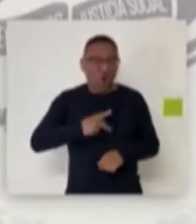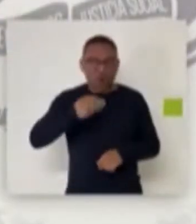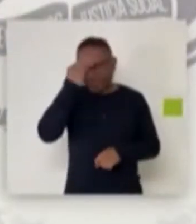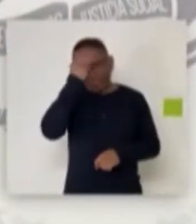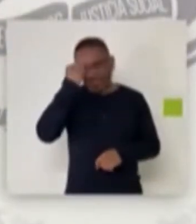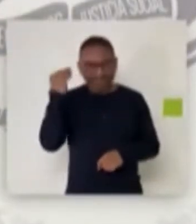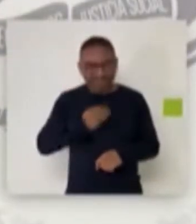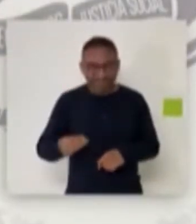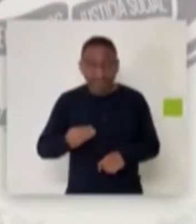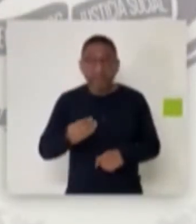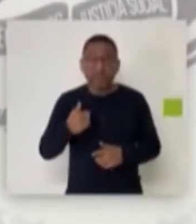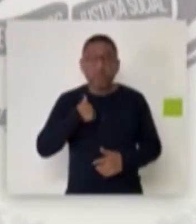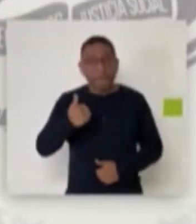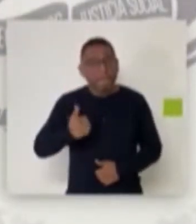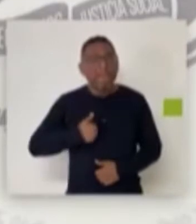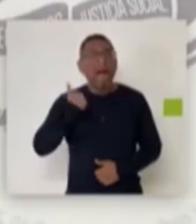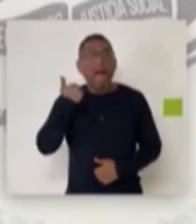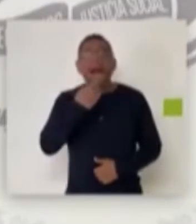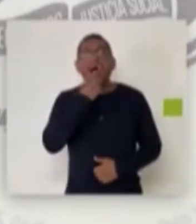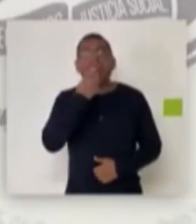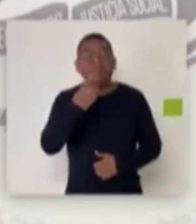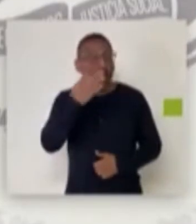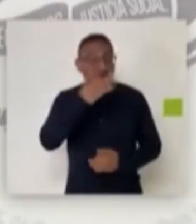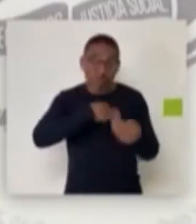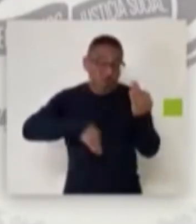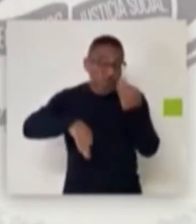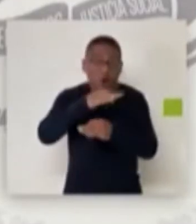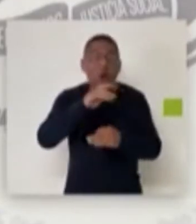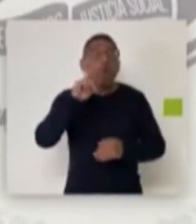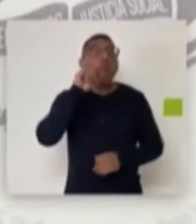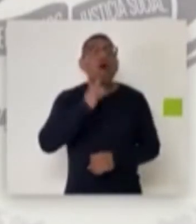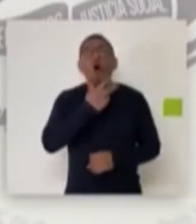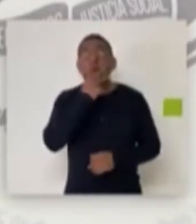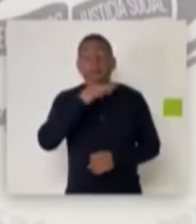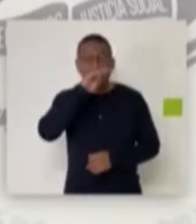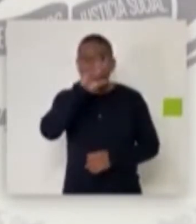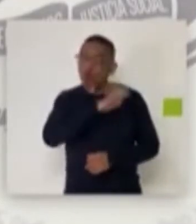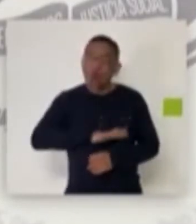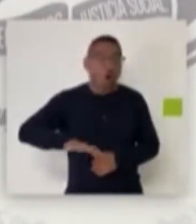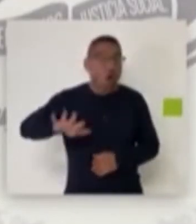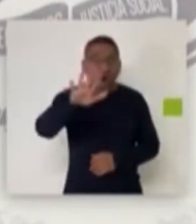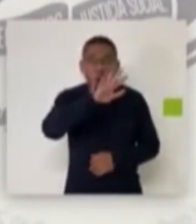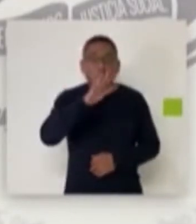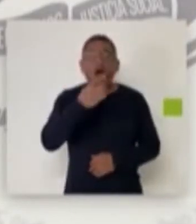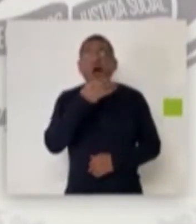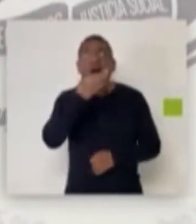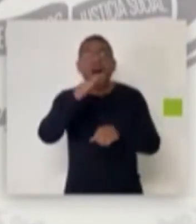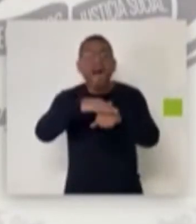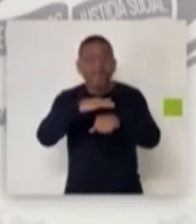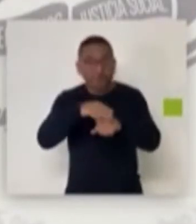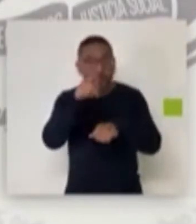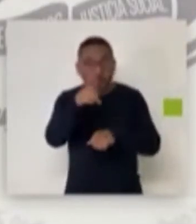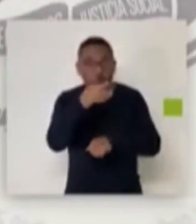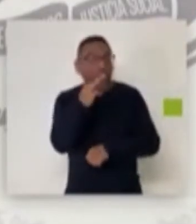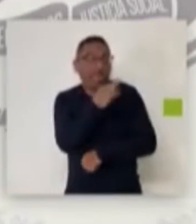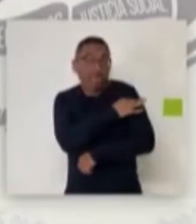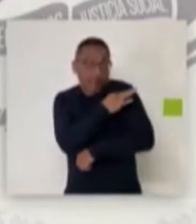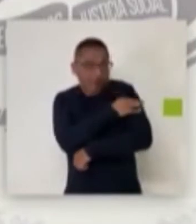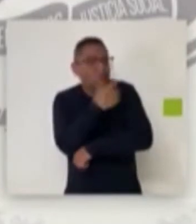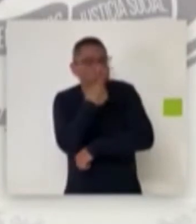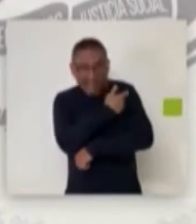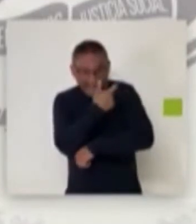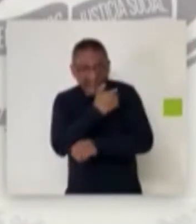llamarlas y llamarlos a todas y a todos los michoacanos a que sigan vacunándose. Entre más vacunados haya